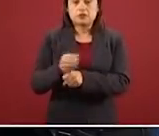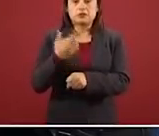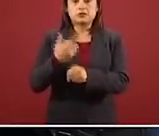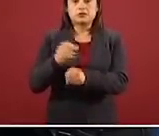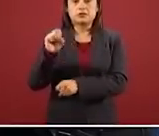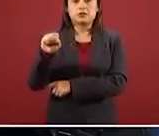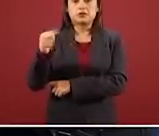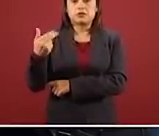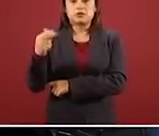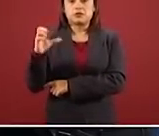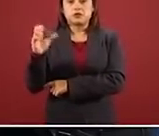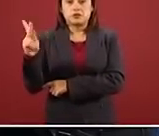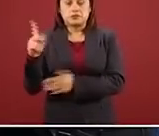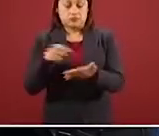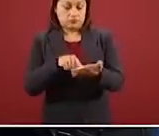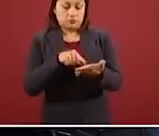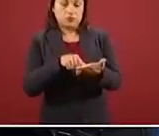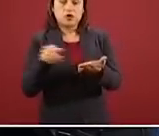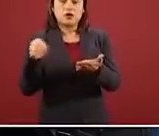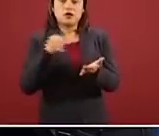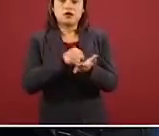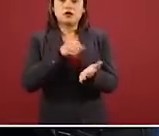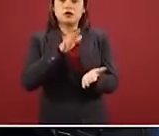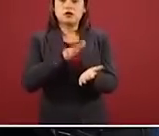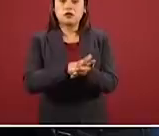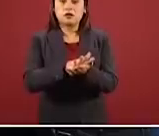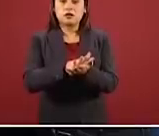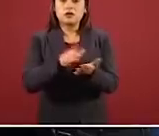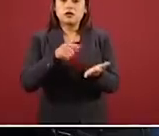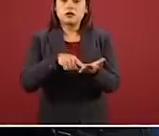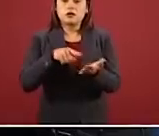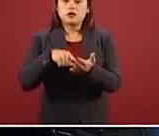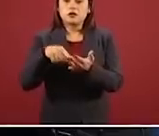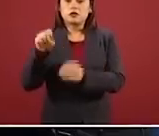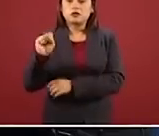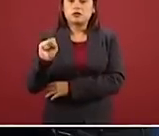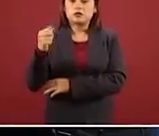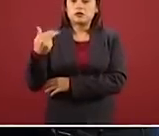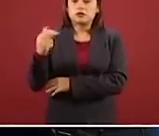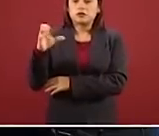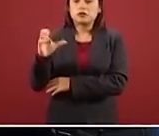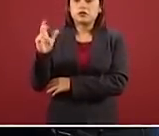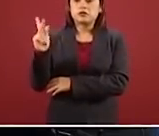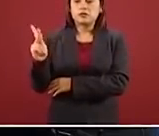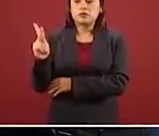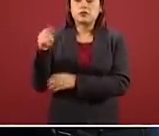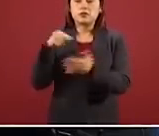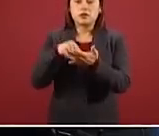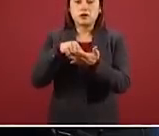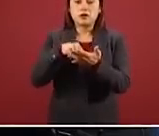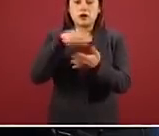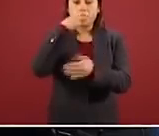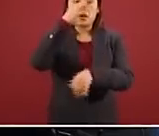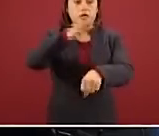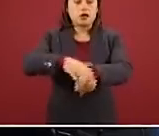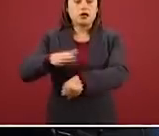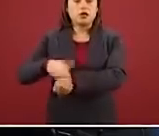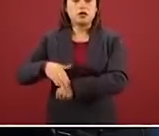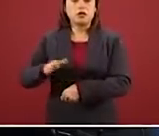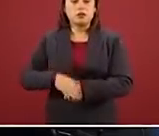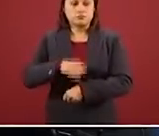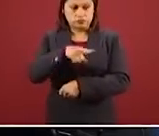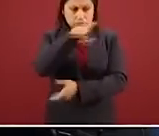aquí está la publicación, la Secretaría de Hacienda emite convocatorias para que se compren CETES